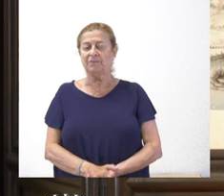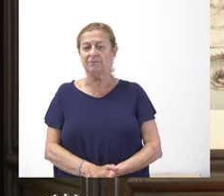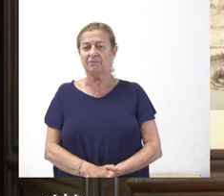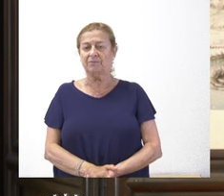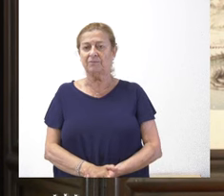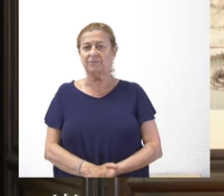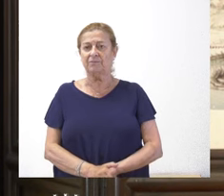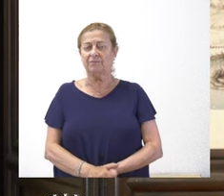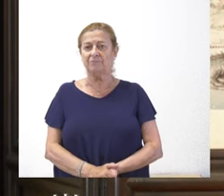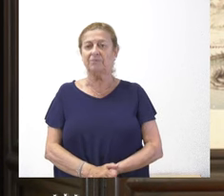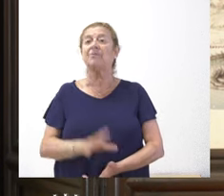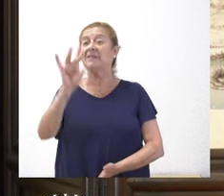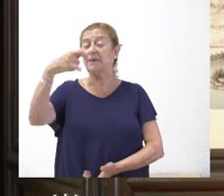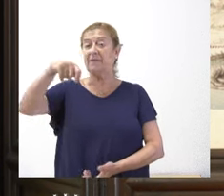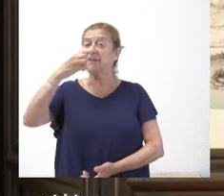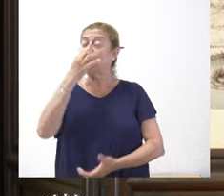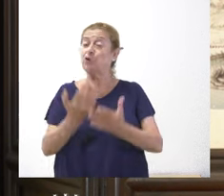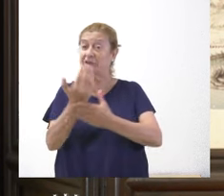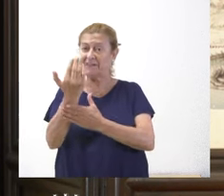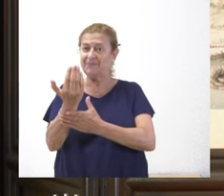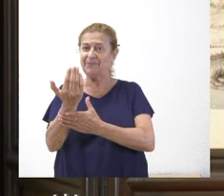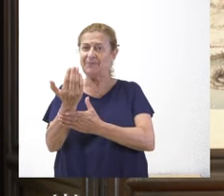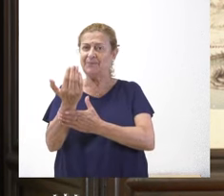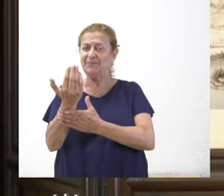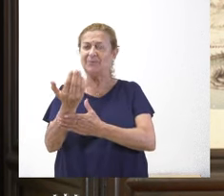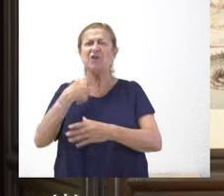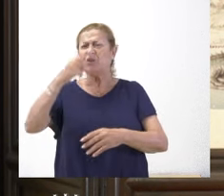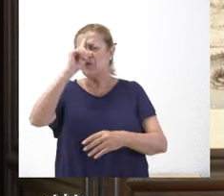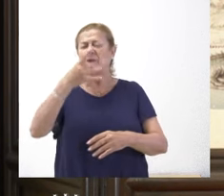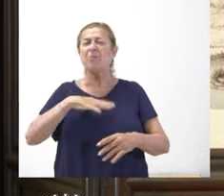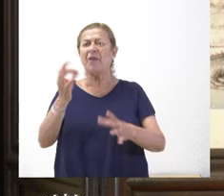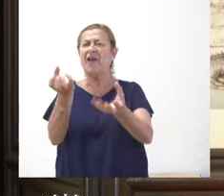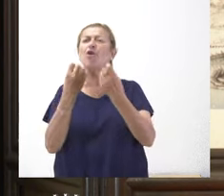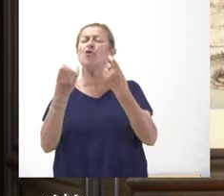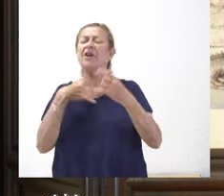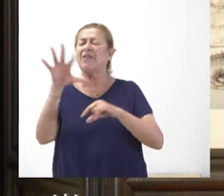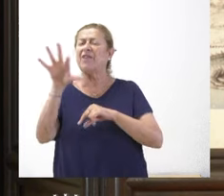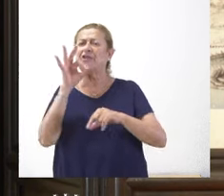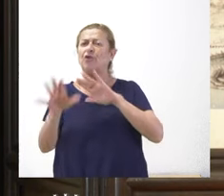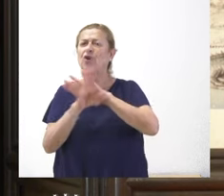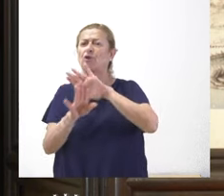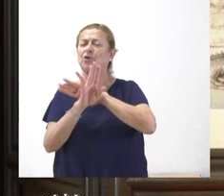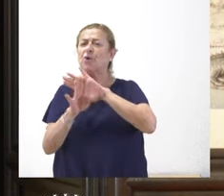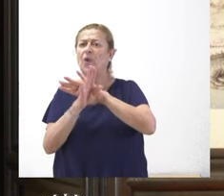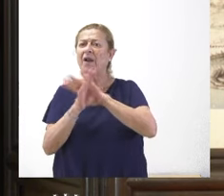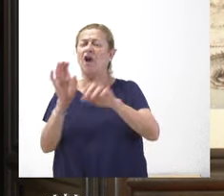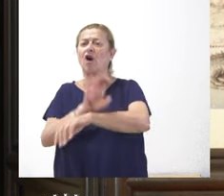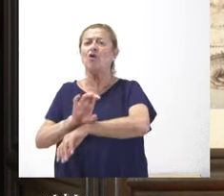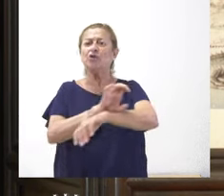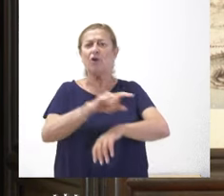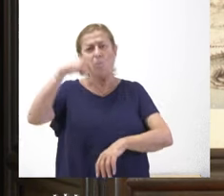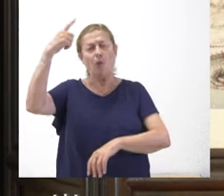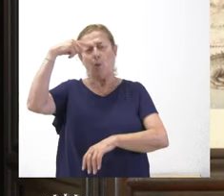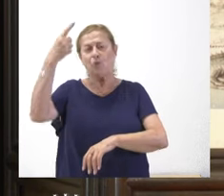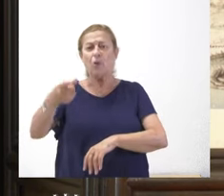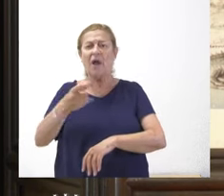presidente sí Presidente buenos días No sé si nos la decisión de mantener al consejero de cultura